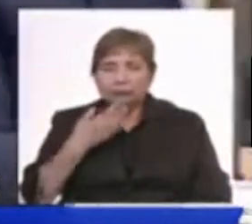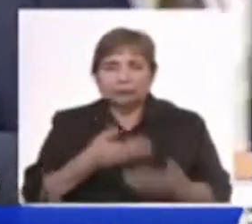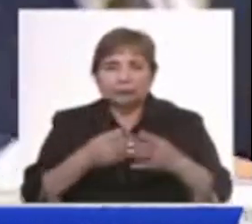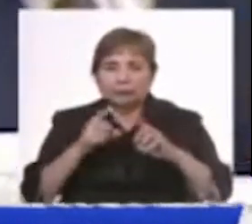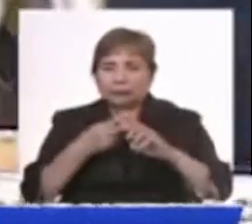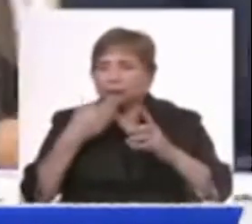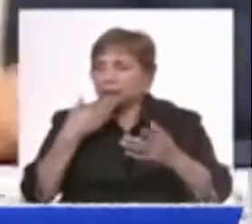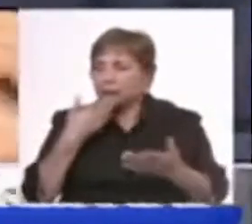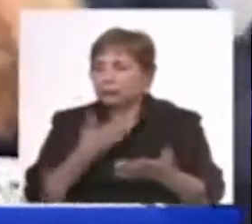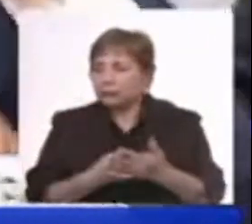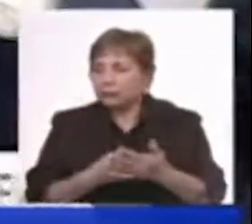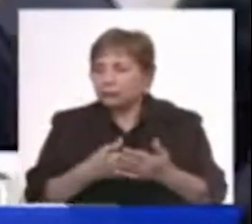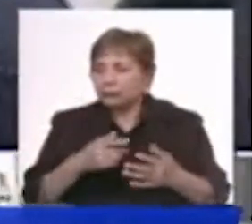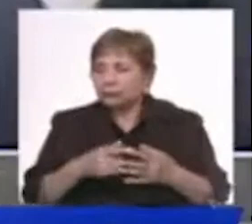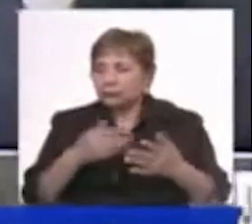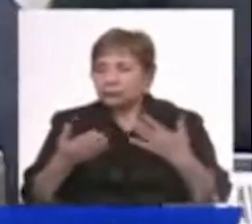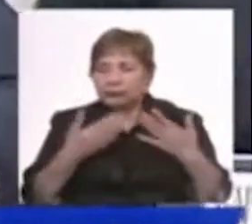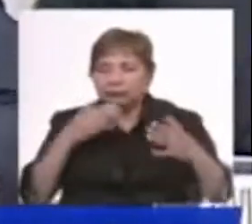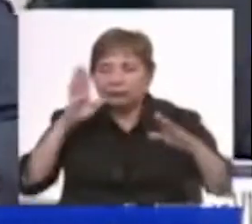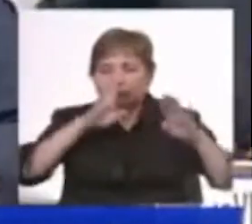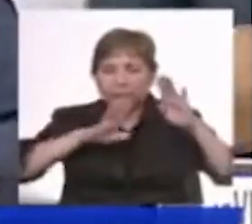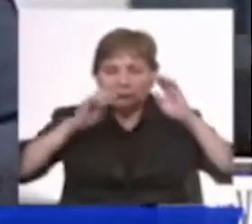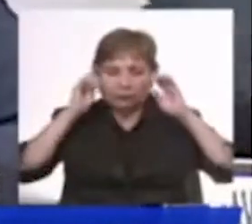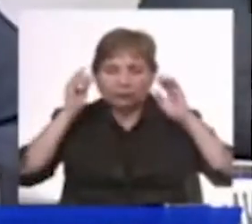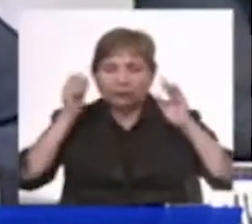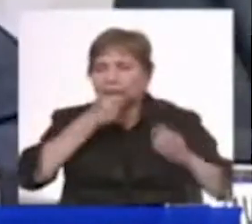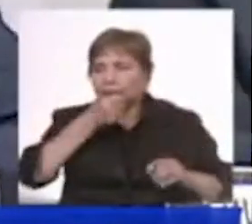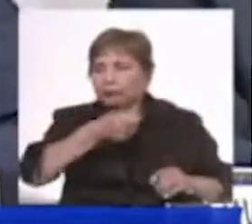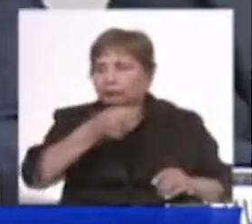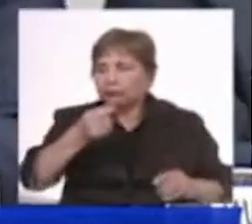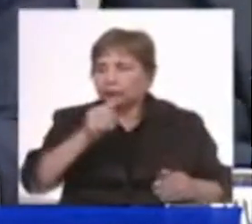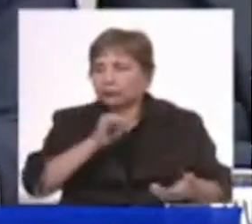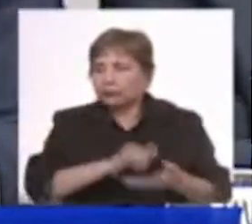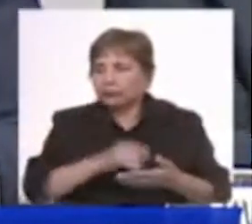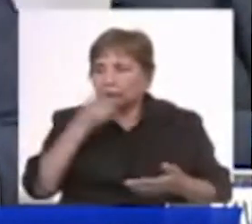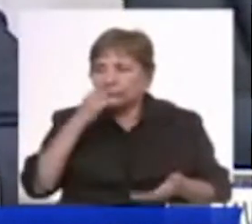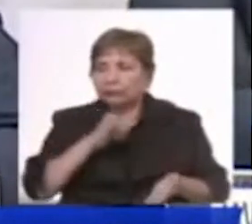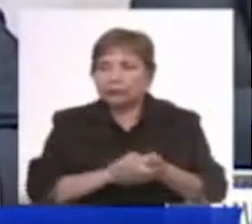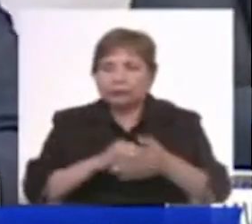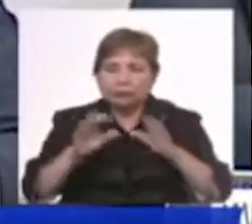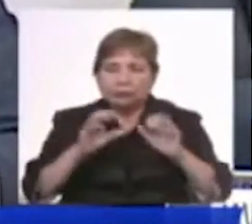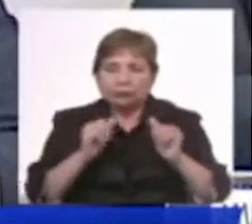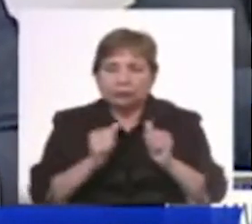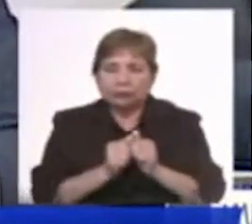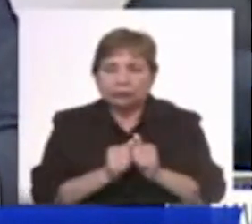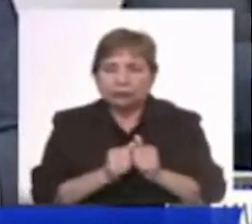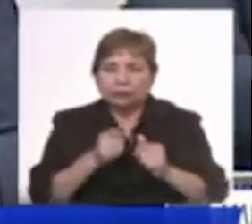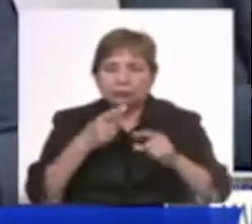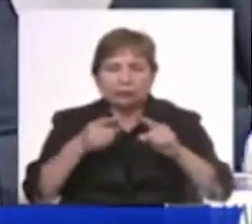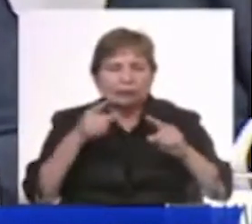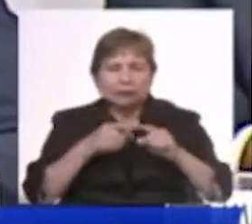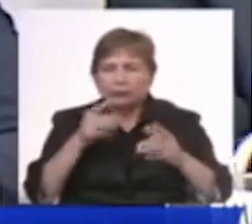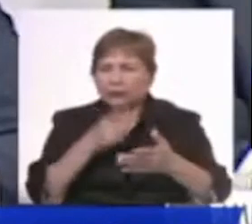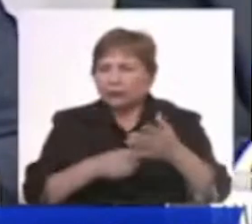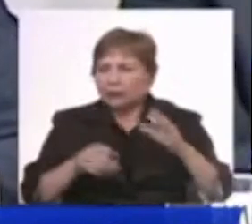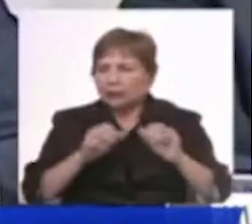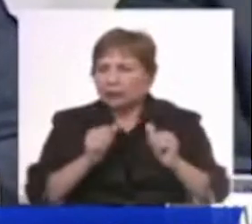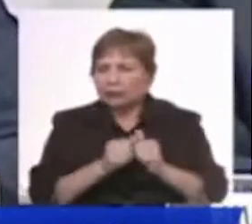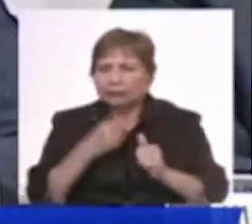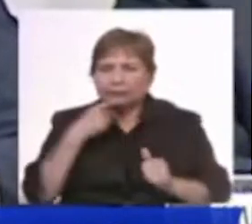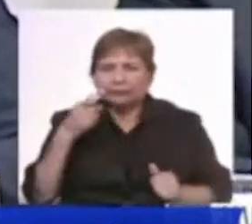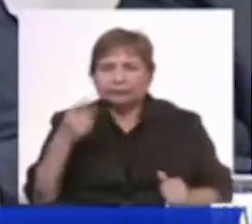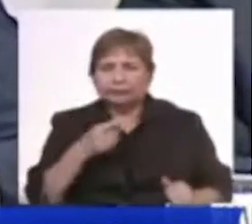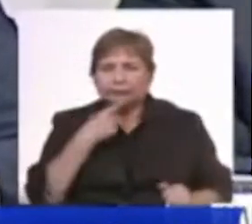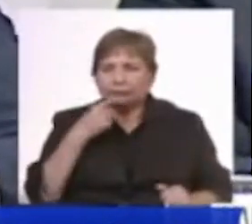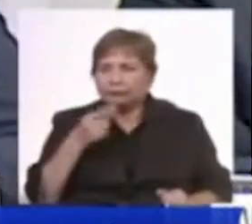lugar agradecer la preocupación de la prensa para poder hacer notar diversos aspectos que seguramente son